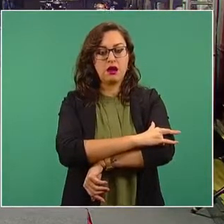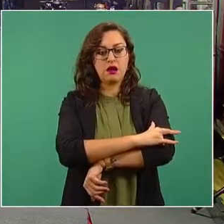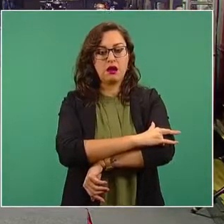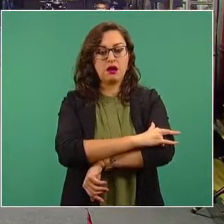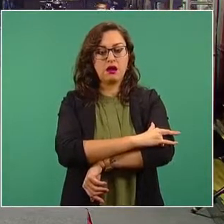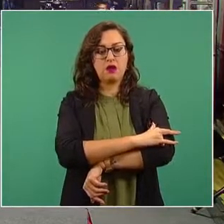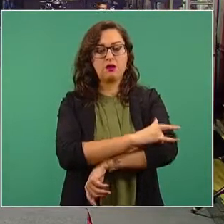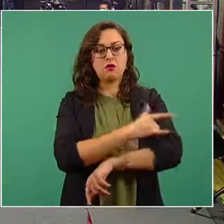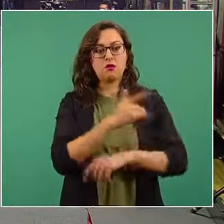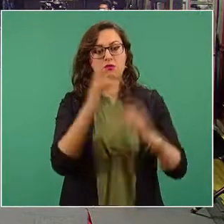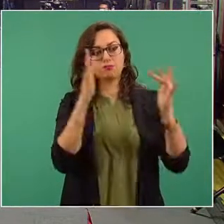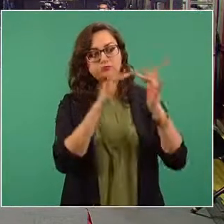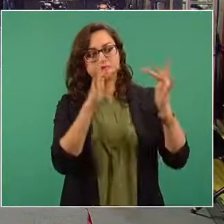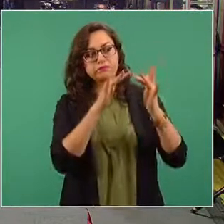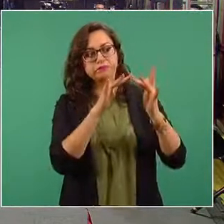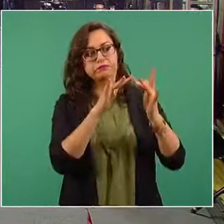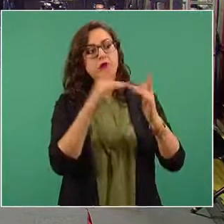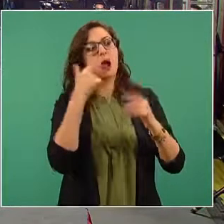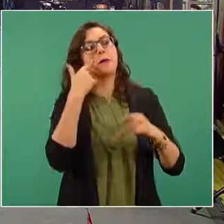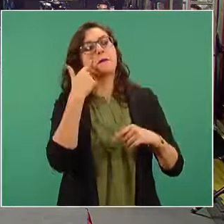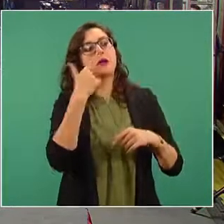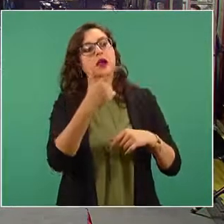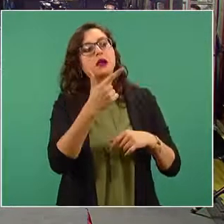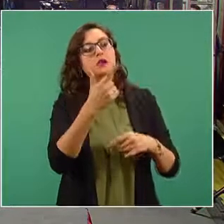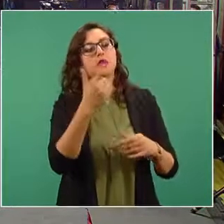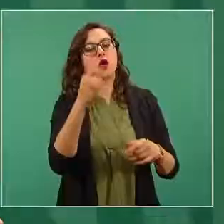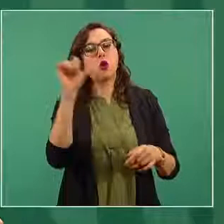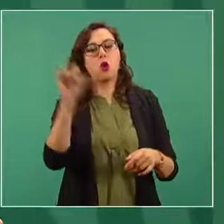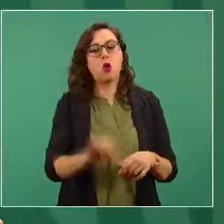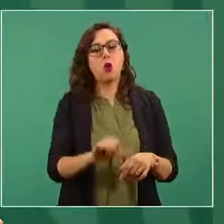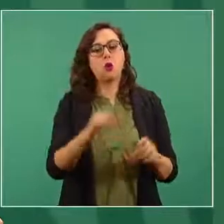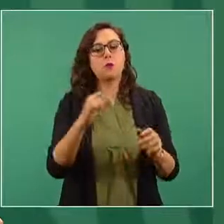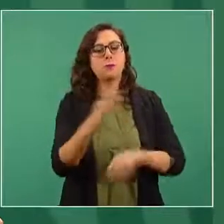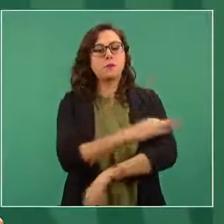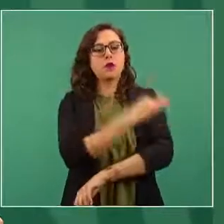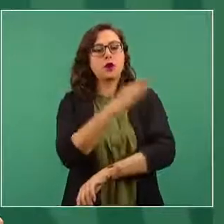porque llegan vacunas hoy de Pfizer.